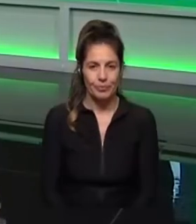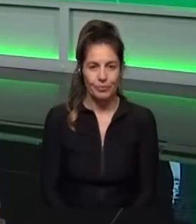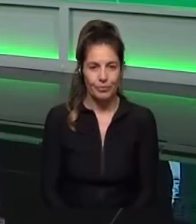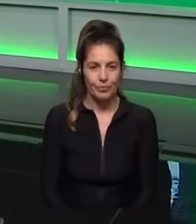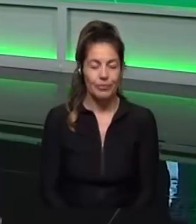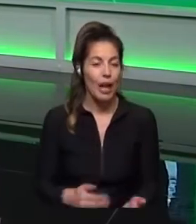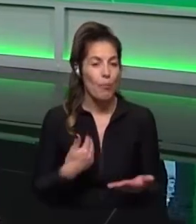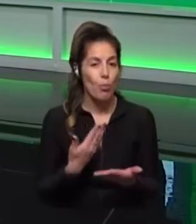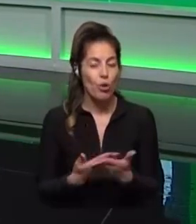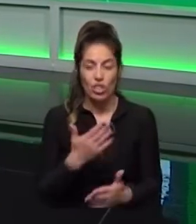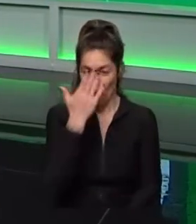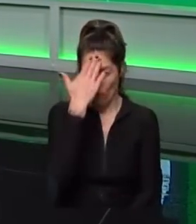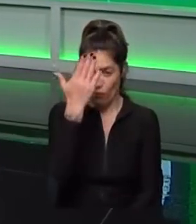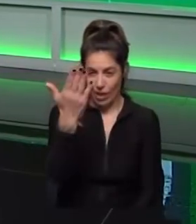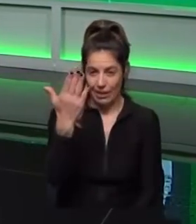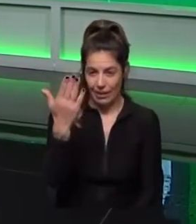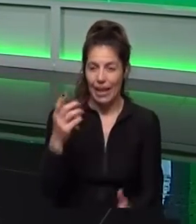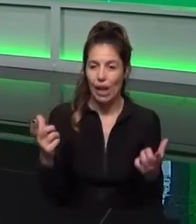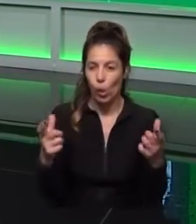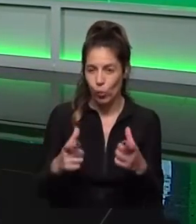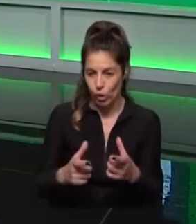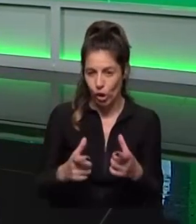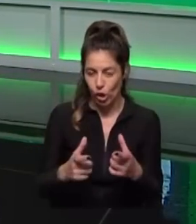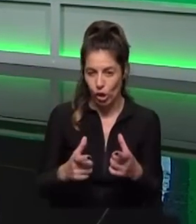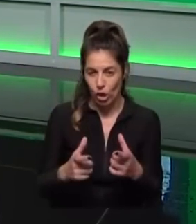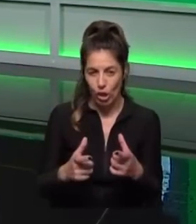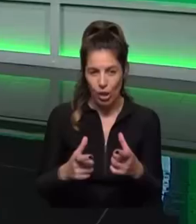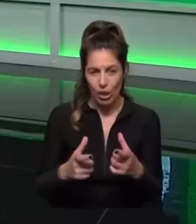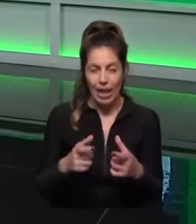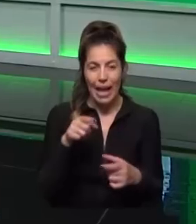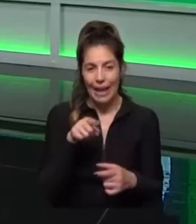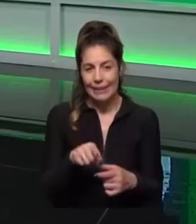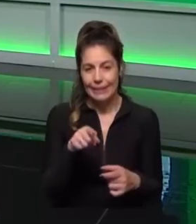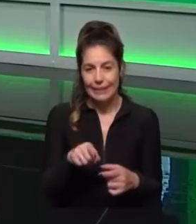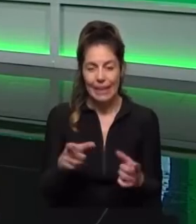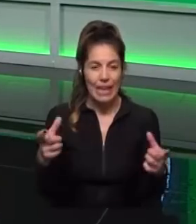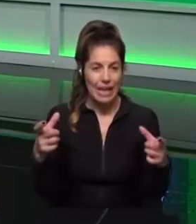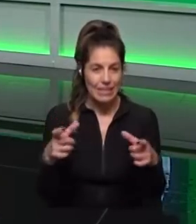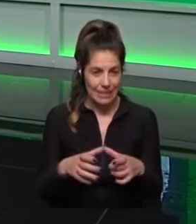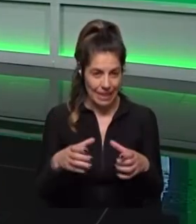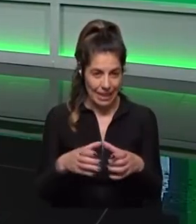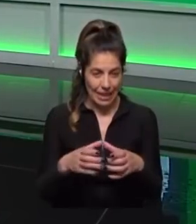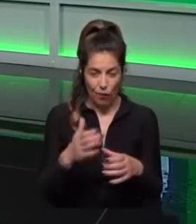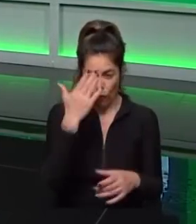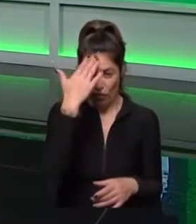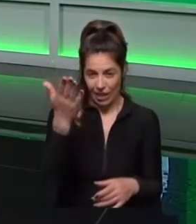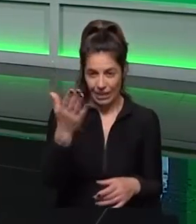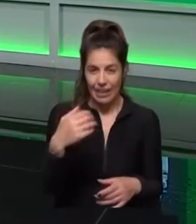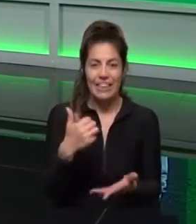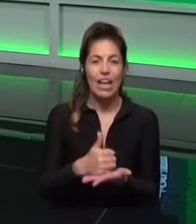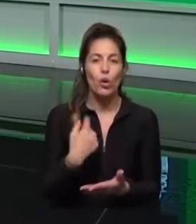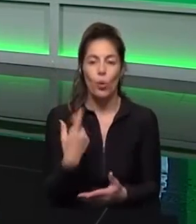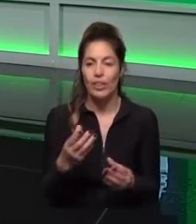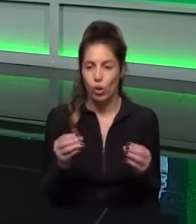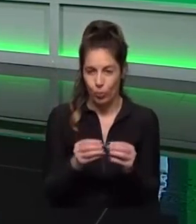bien A propósito del frente amplio hay reunión de la mesa política y allí en la sede de este partido está Diego Martín y